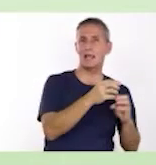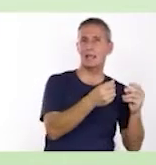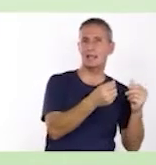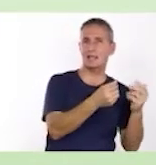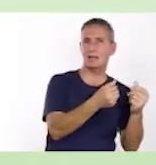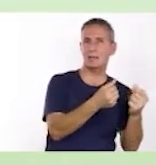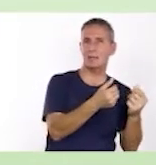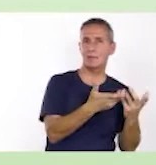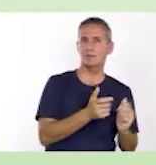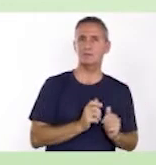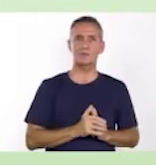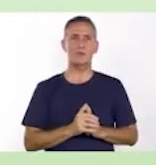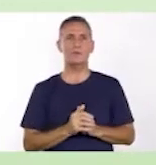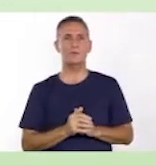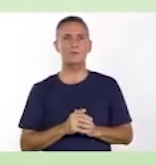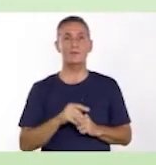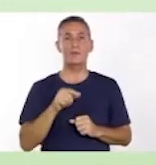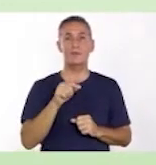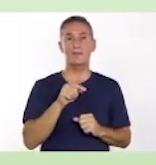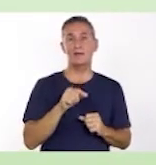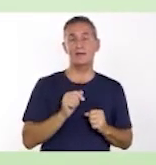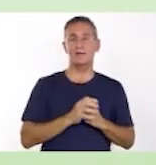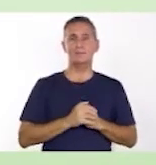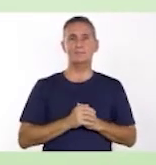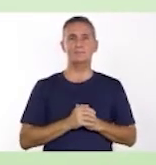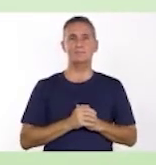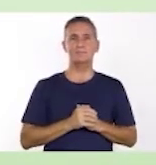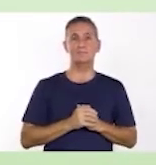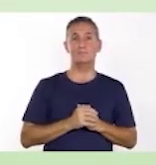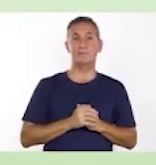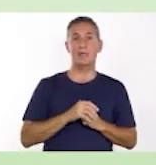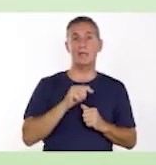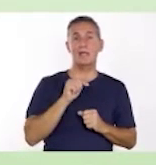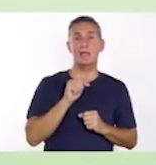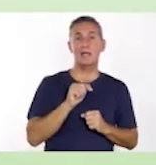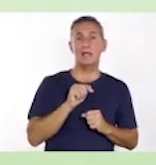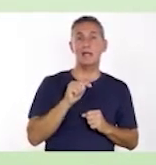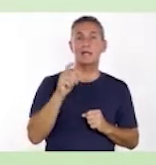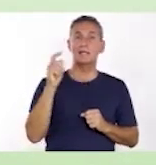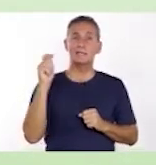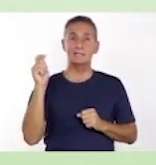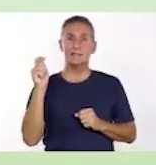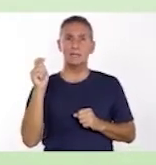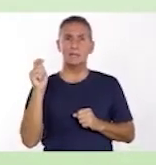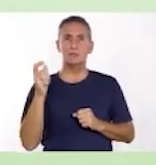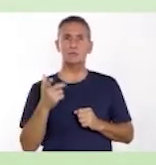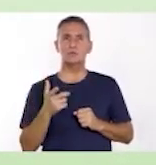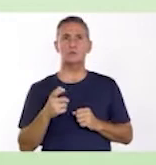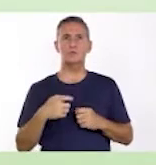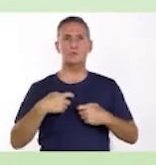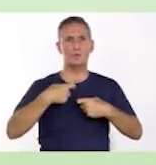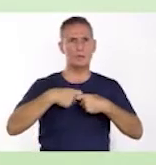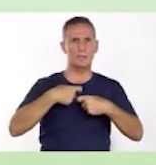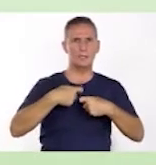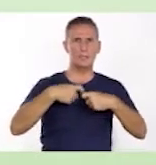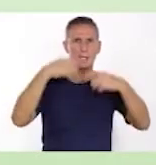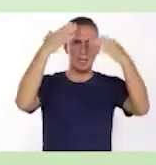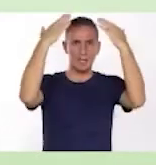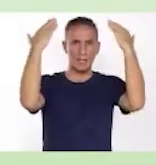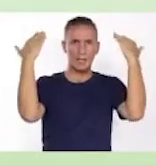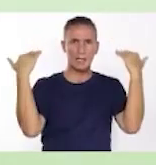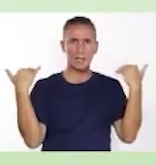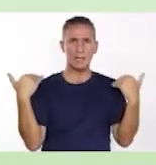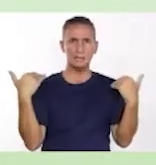de Orgón, quien está enamorada de Valerio. A la vez, Tartufo intenta también casarse